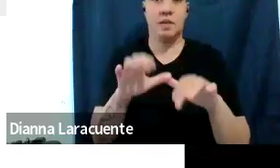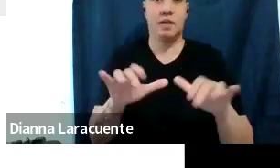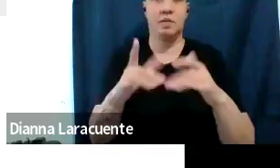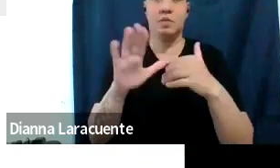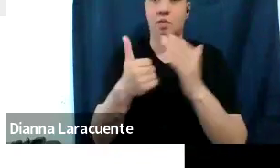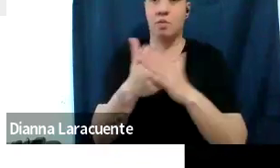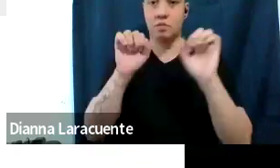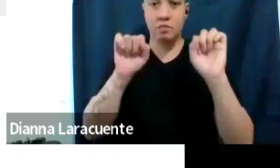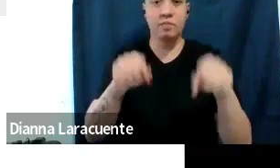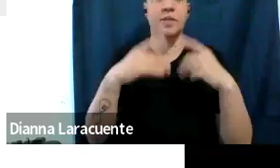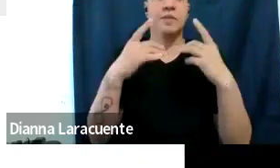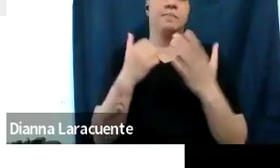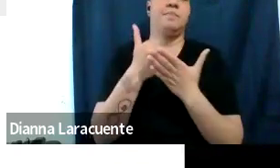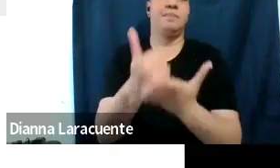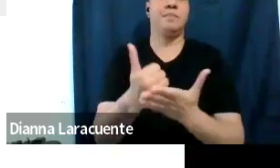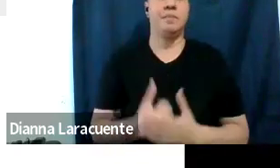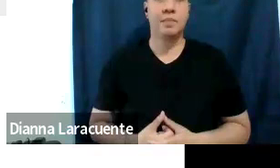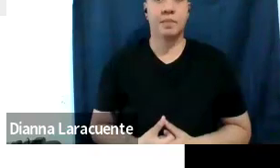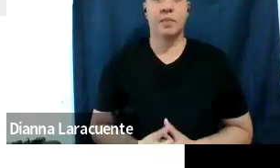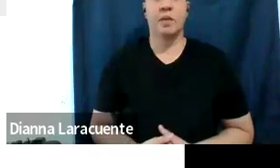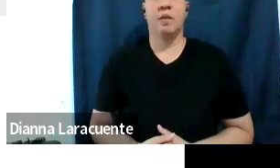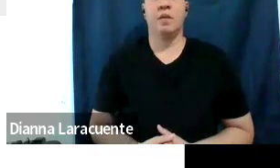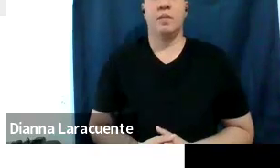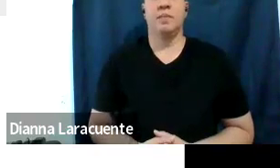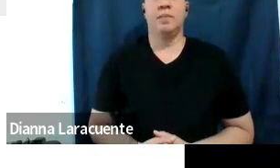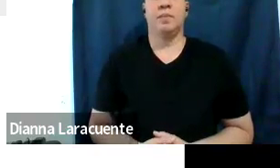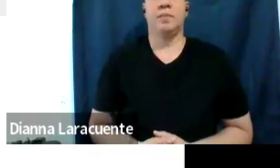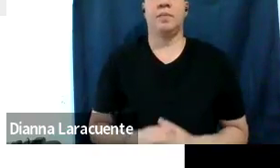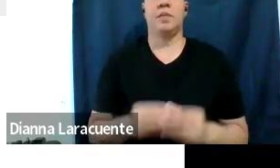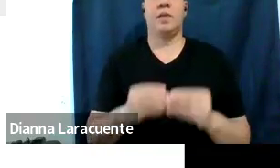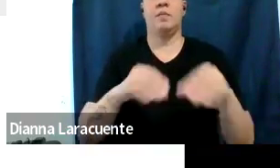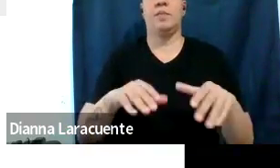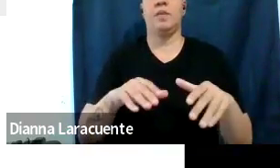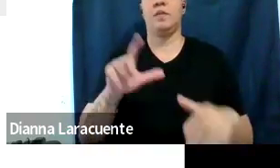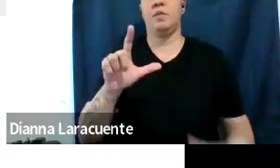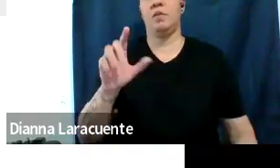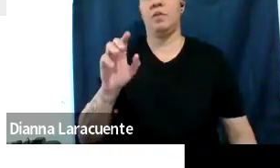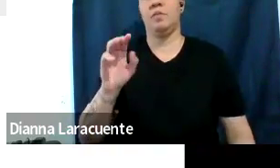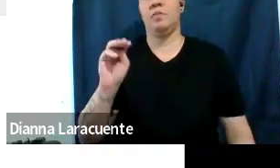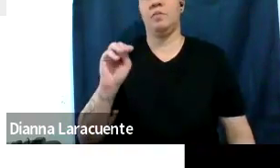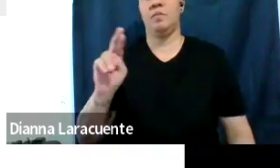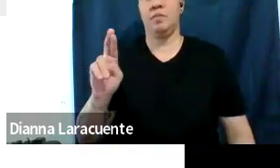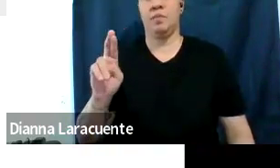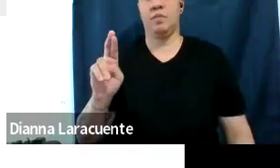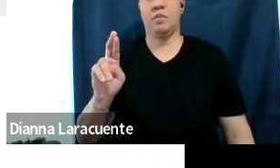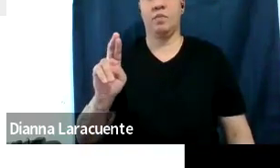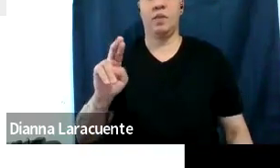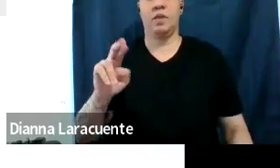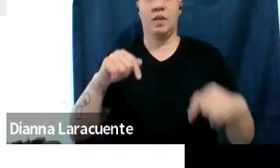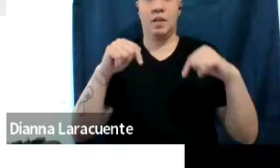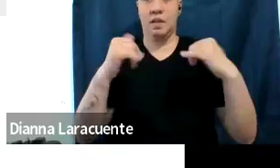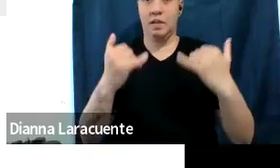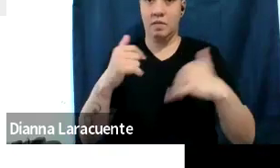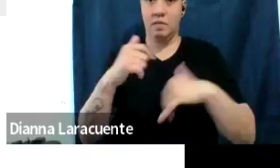fuese posible para ayudarle. Y sigue, la pérdida de Muñoz, del señor Muñoz en esta época, es